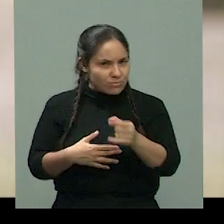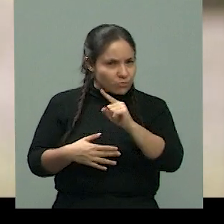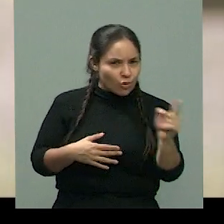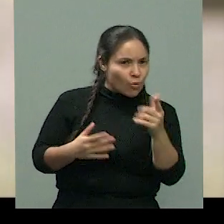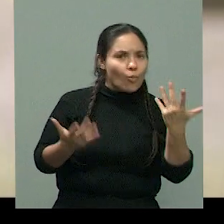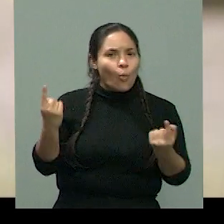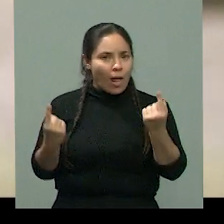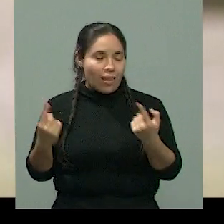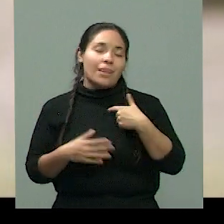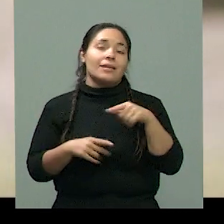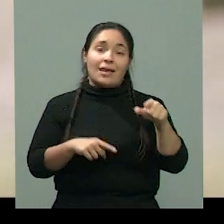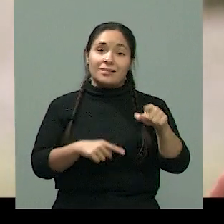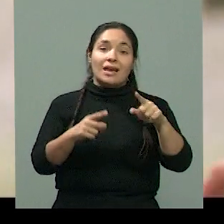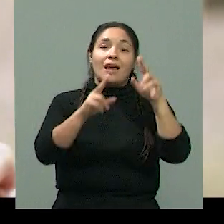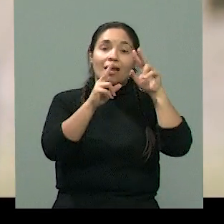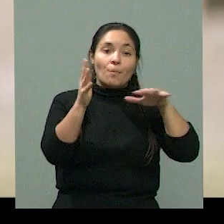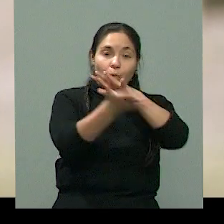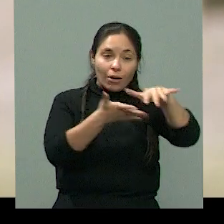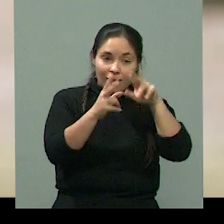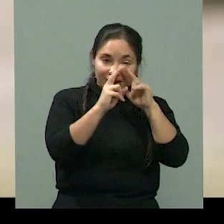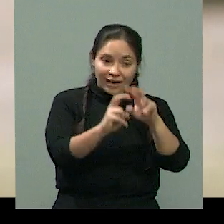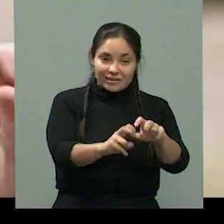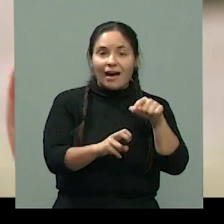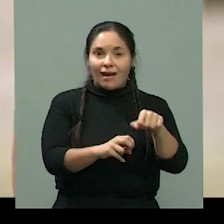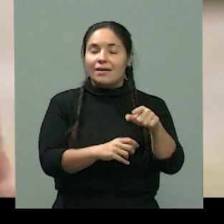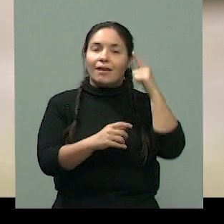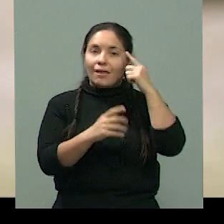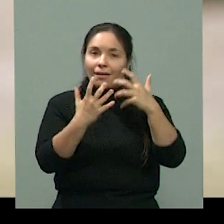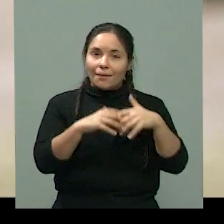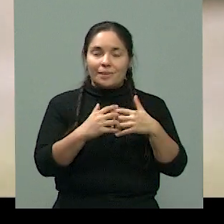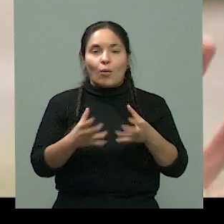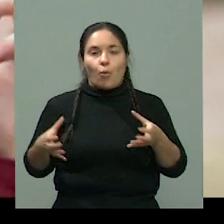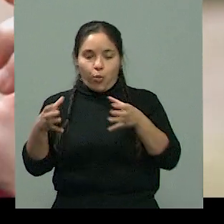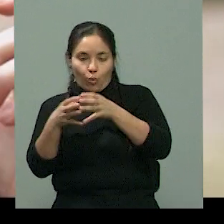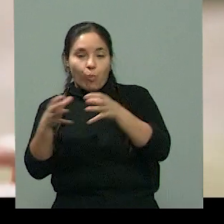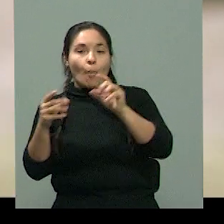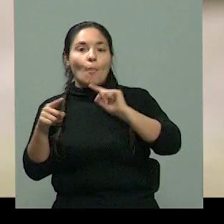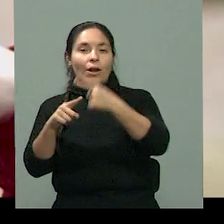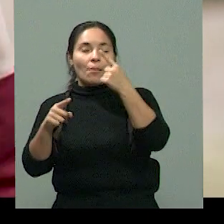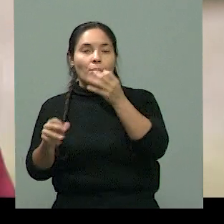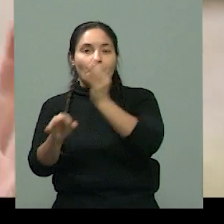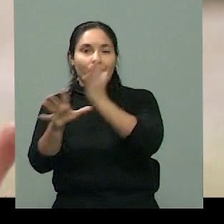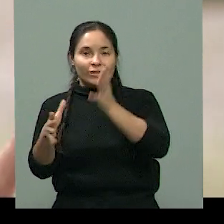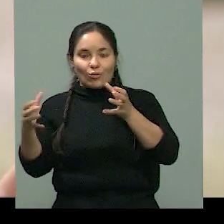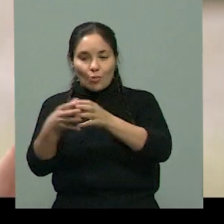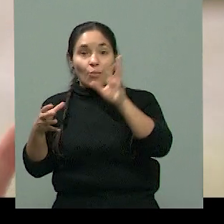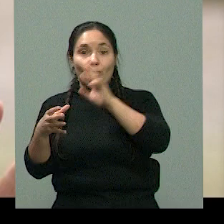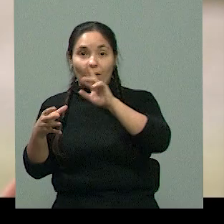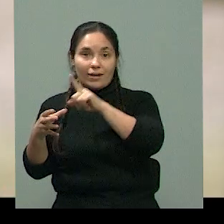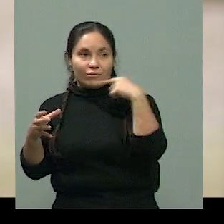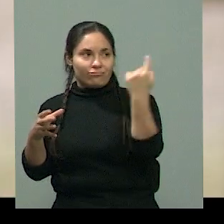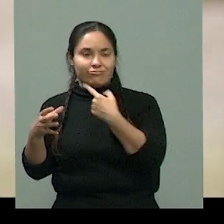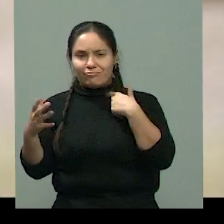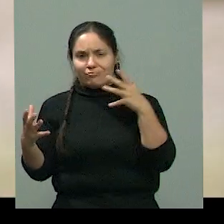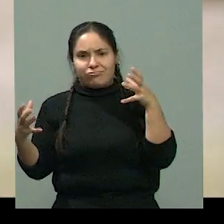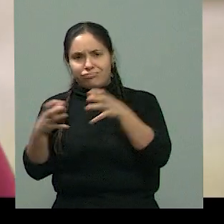montón. En la red de politólogas estamos siempre pensando, inclusive las colegas que son profesoras discuten con futuros